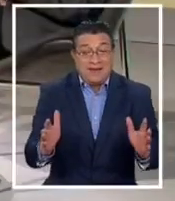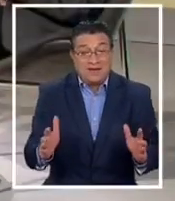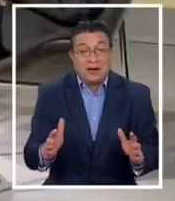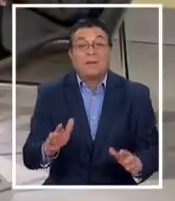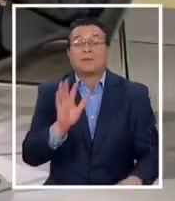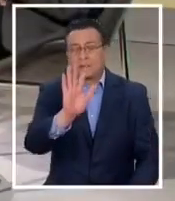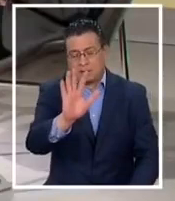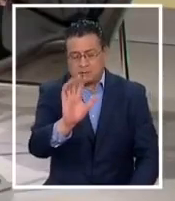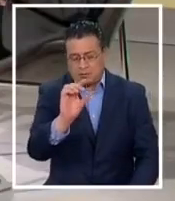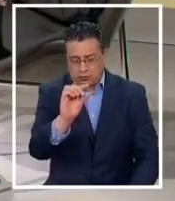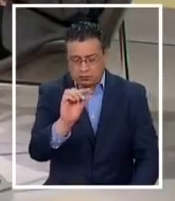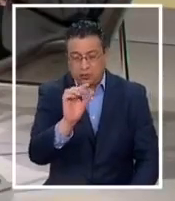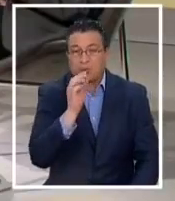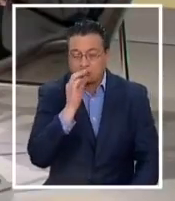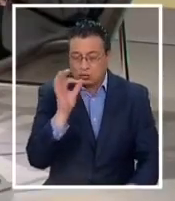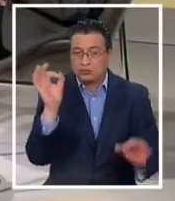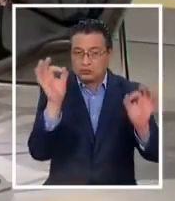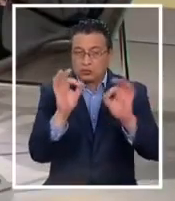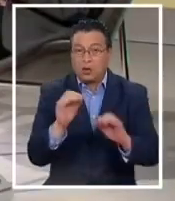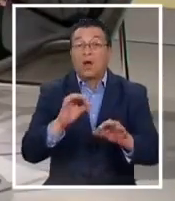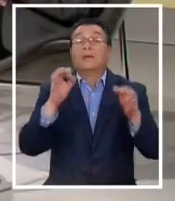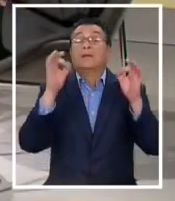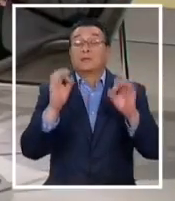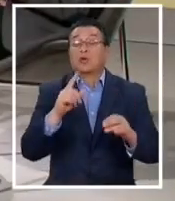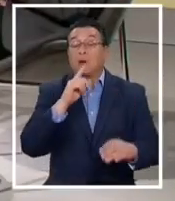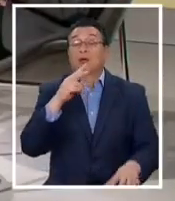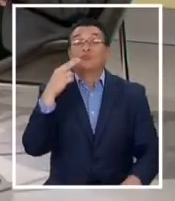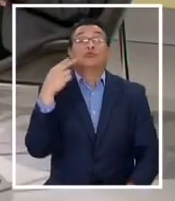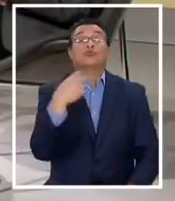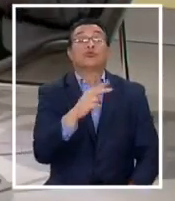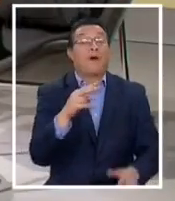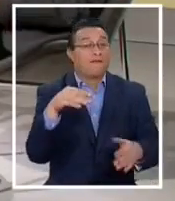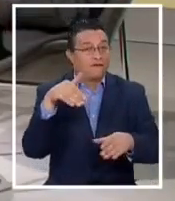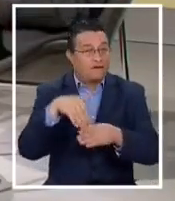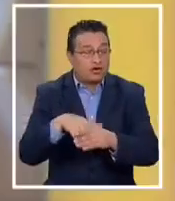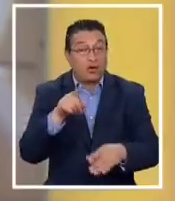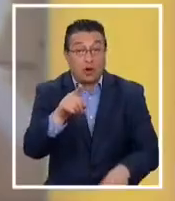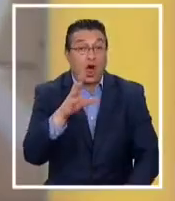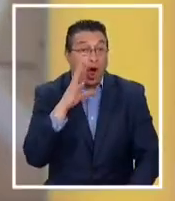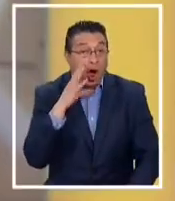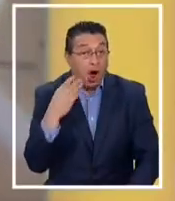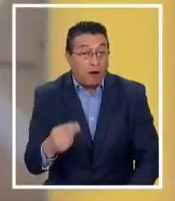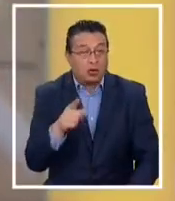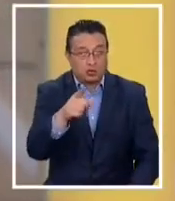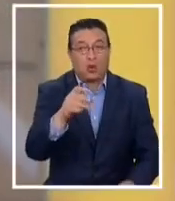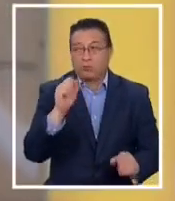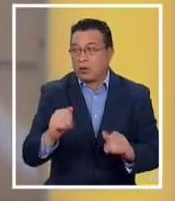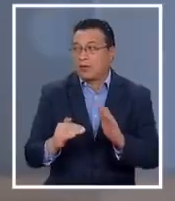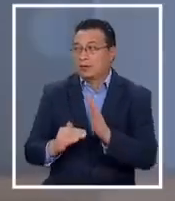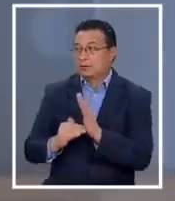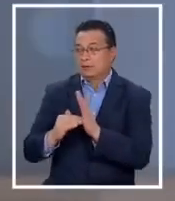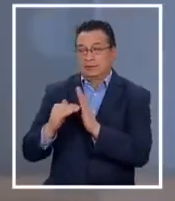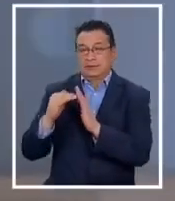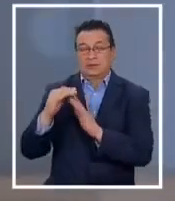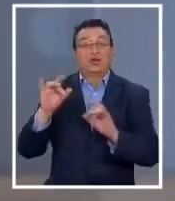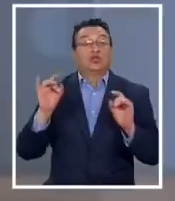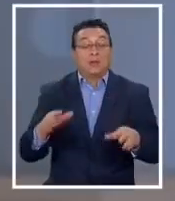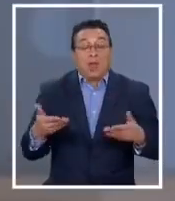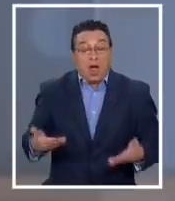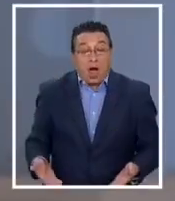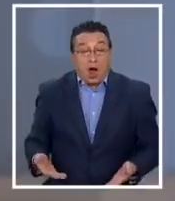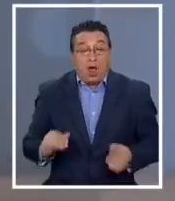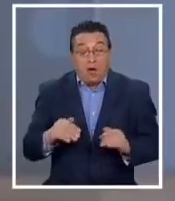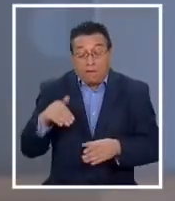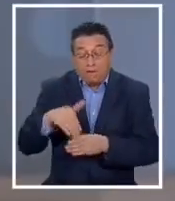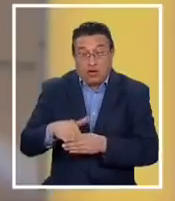una cosa un escenario no está listo de los votos pero evidentemente usted podría crecer porque necesita crecer no le bastan los votos